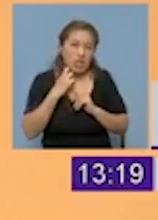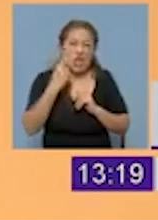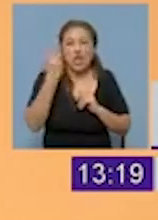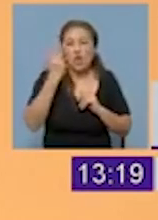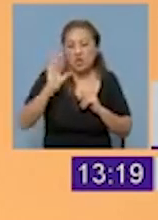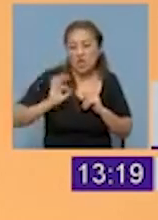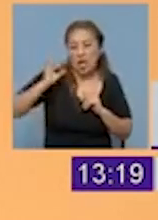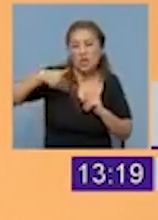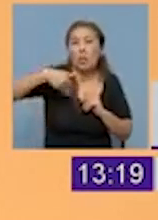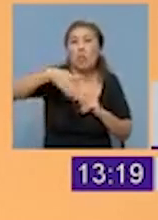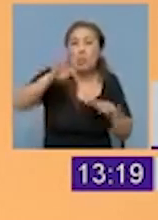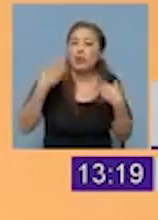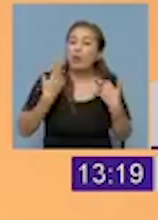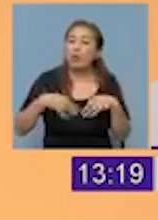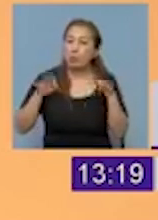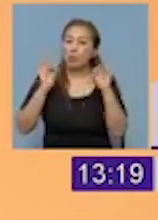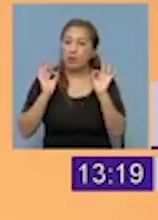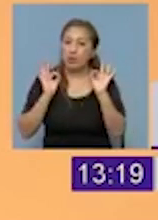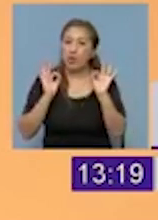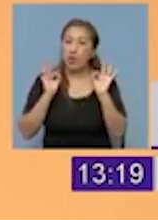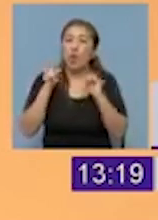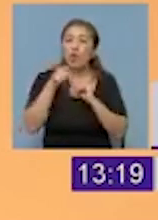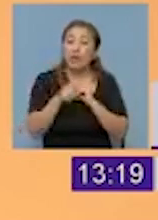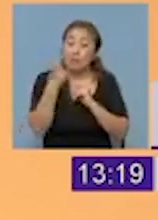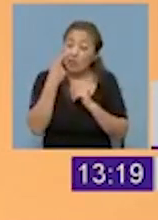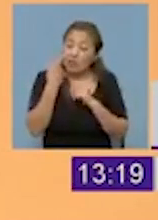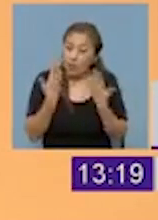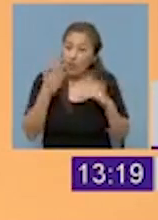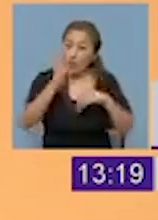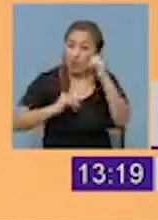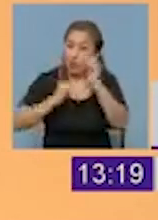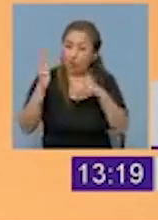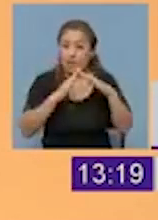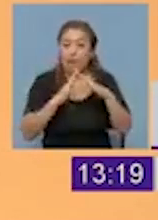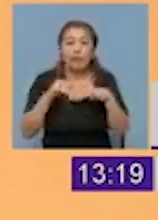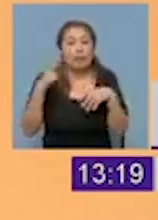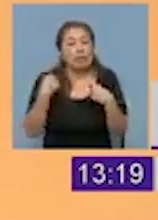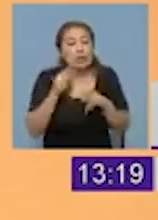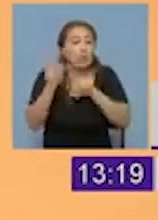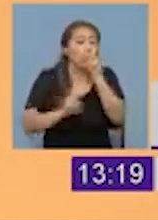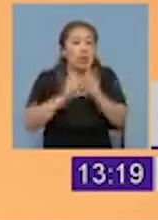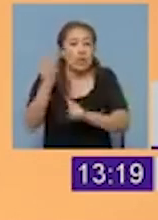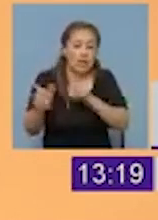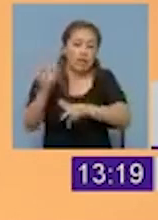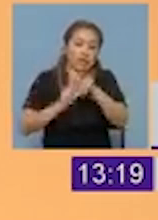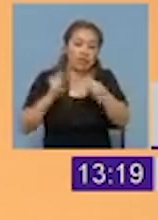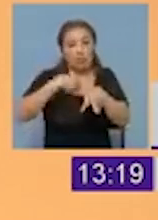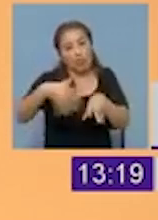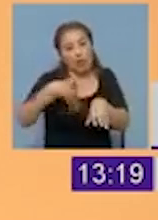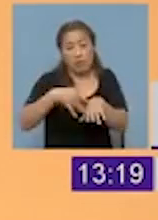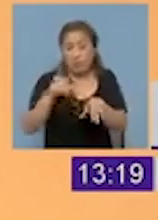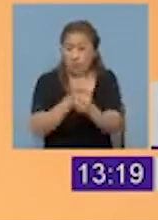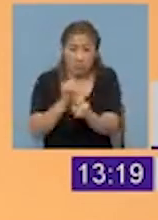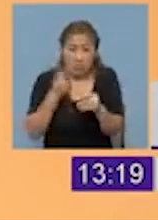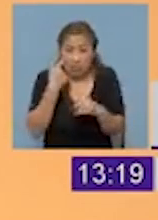cinco o seis meses estaríamos terminando una obra que como te digo para aquellos que dicen porque la demora yo no veo la